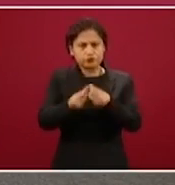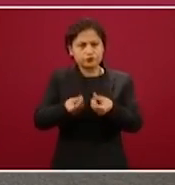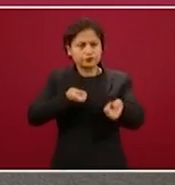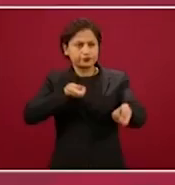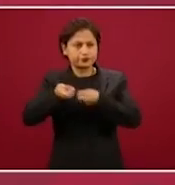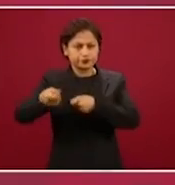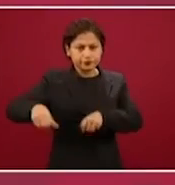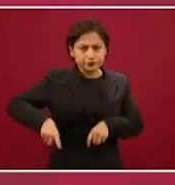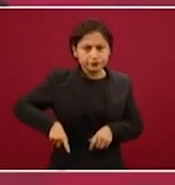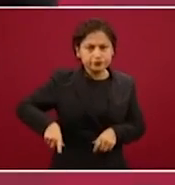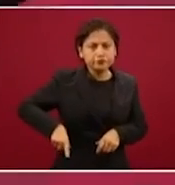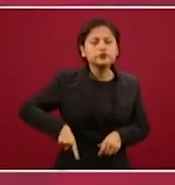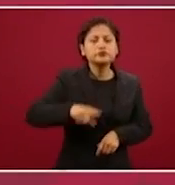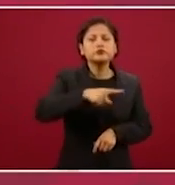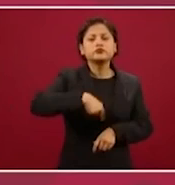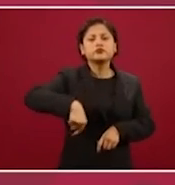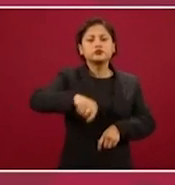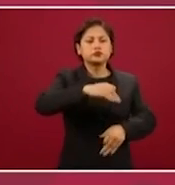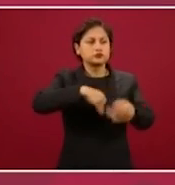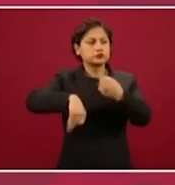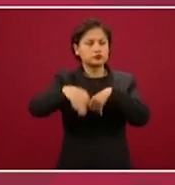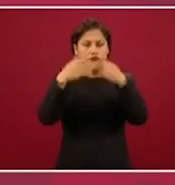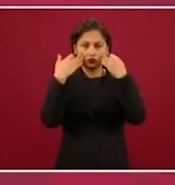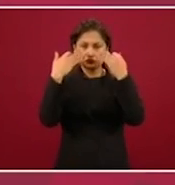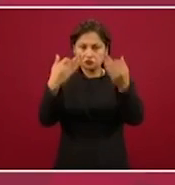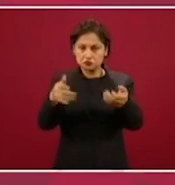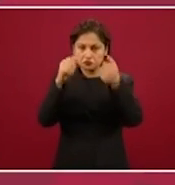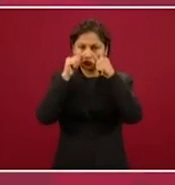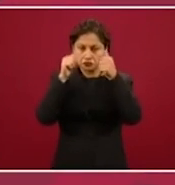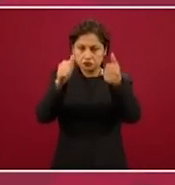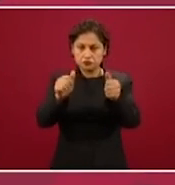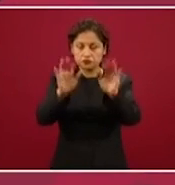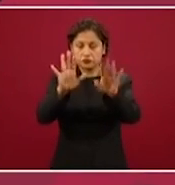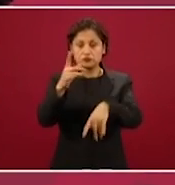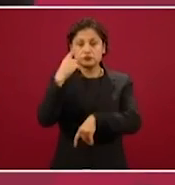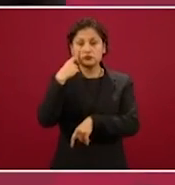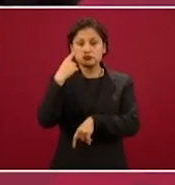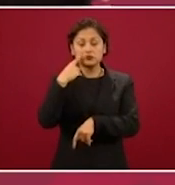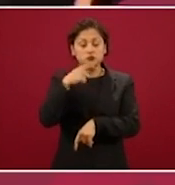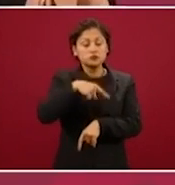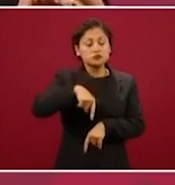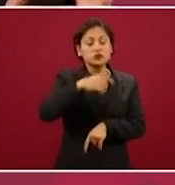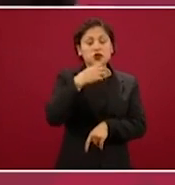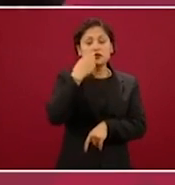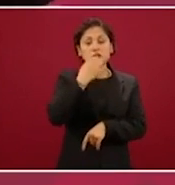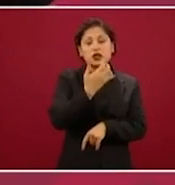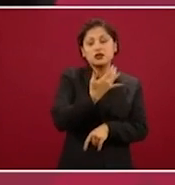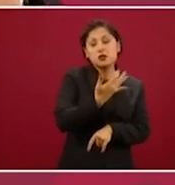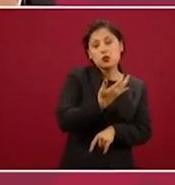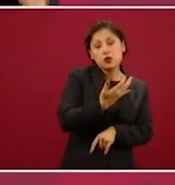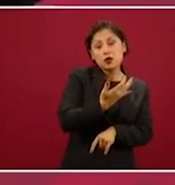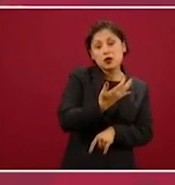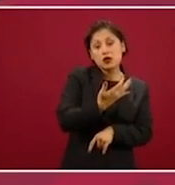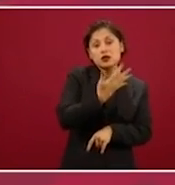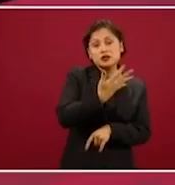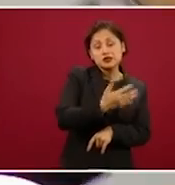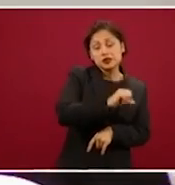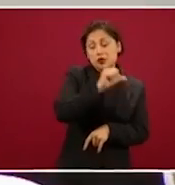Se entrega, si es de 5 a 50 alumnos, una escuela pequeña,